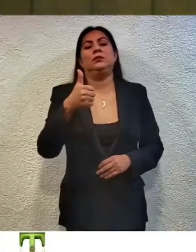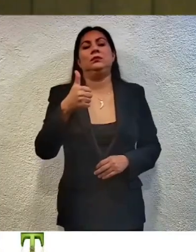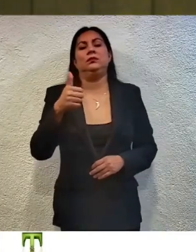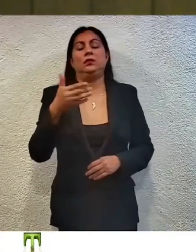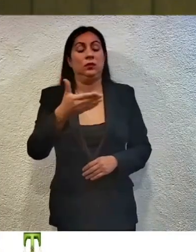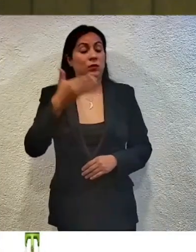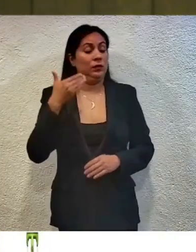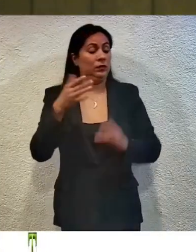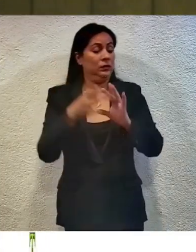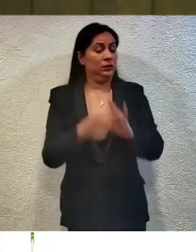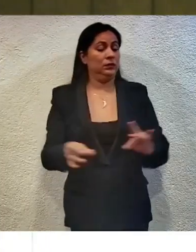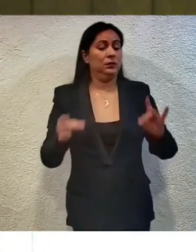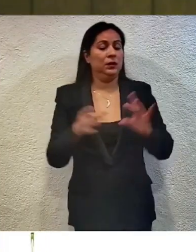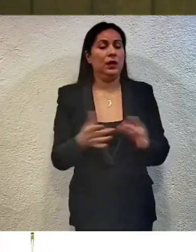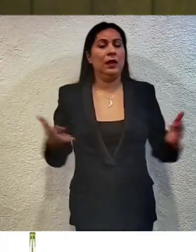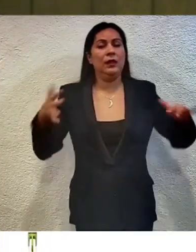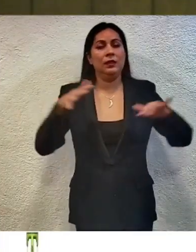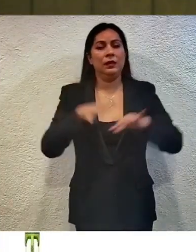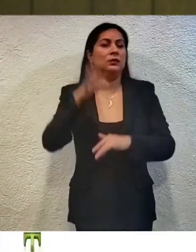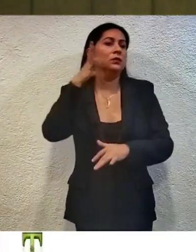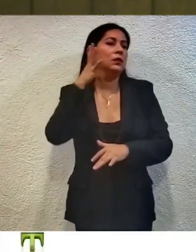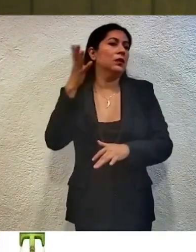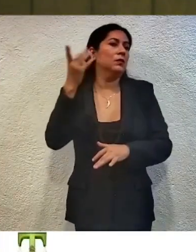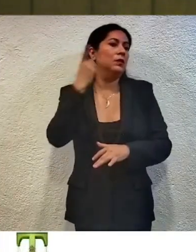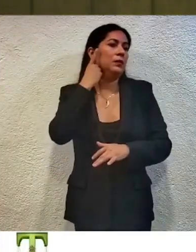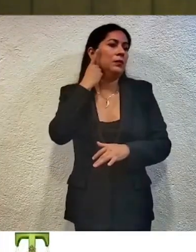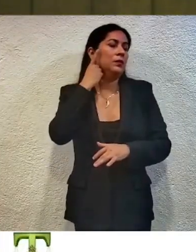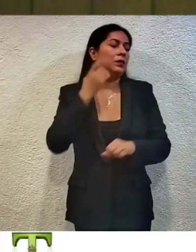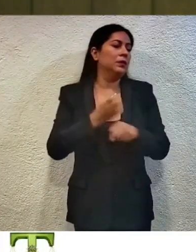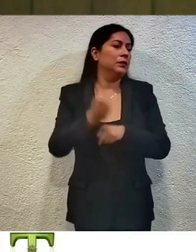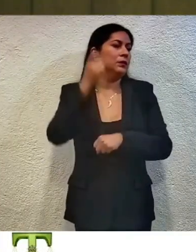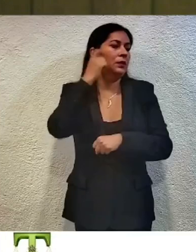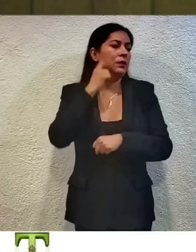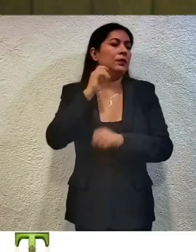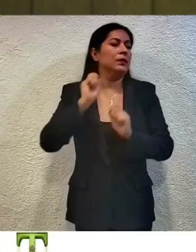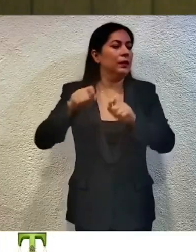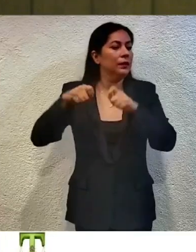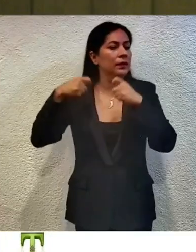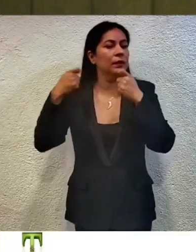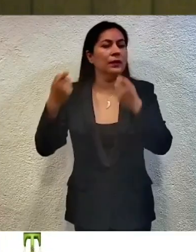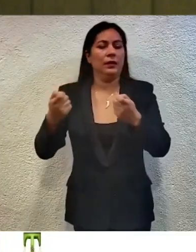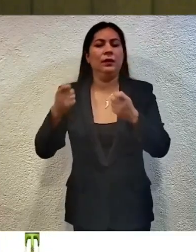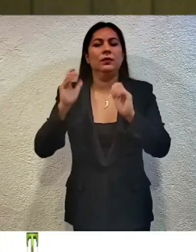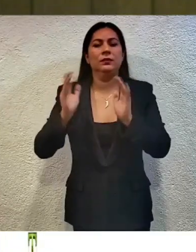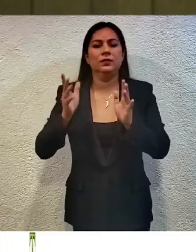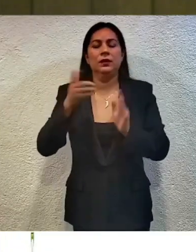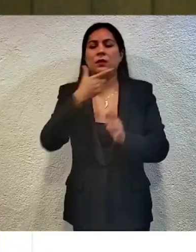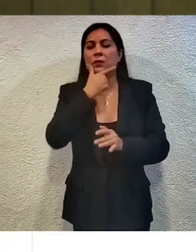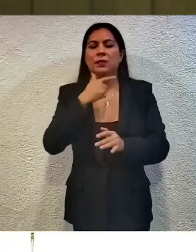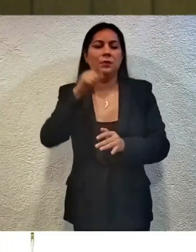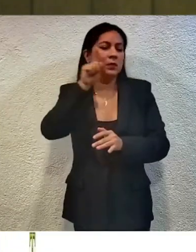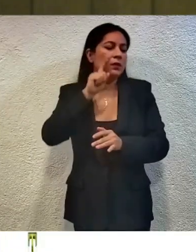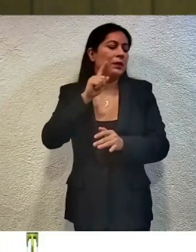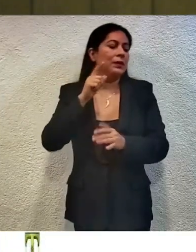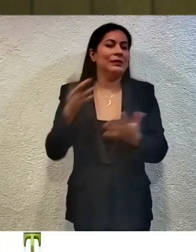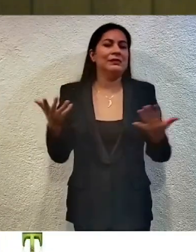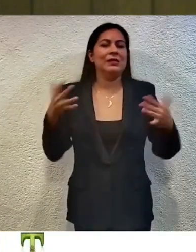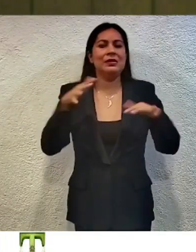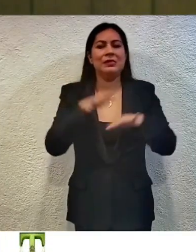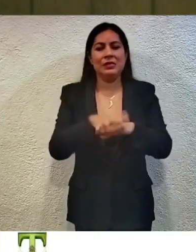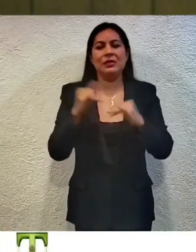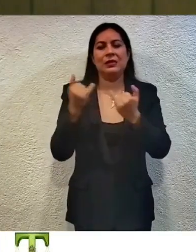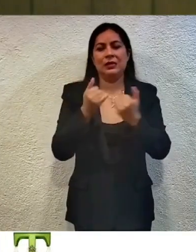anterior, la integración del Congreso del Estado de Guerrero, una vez asignado los géneros se integra de